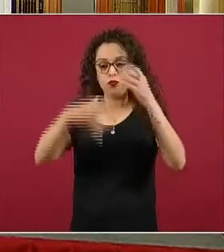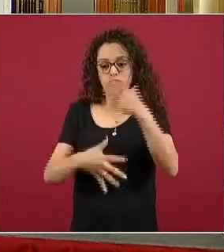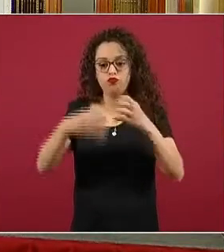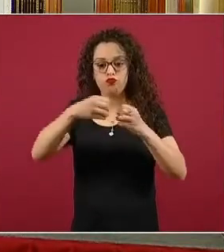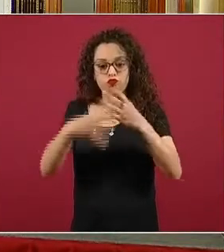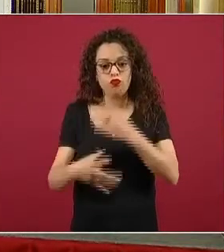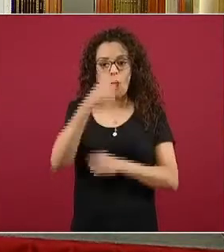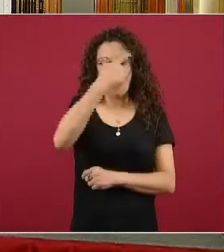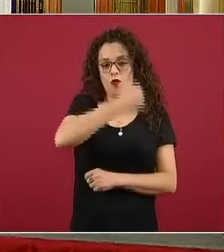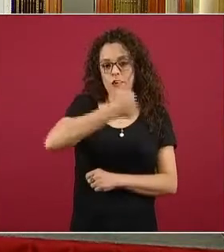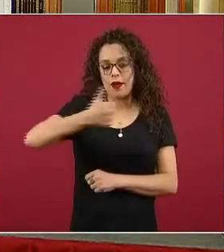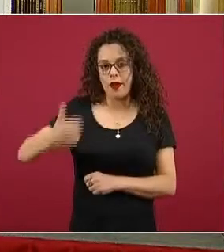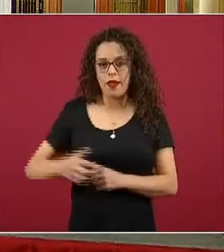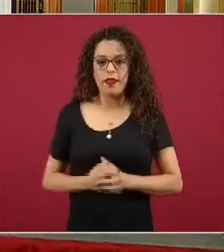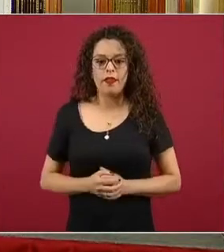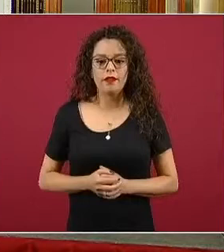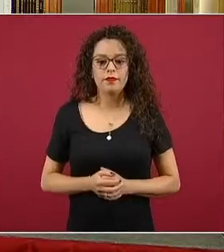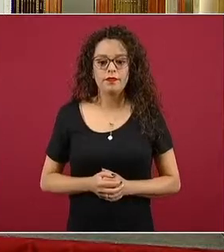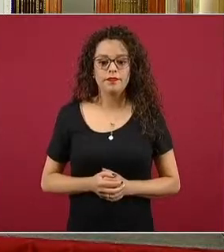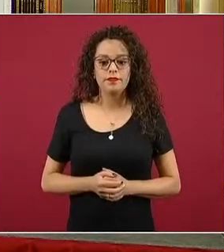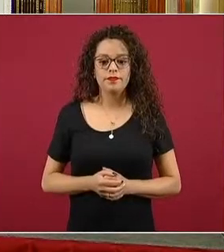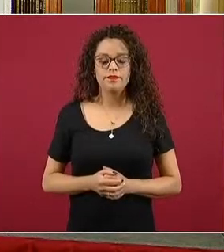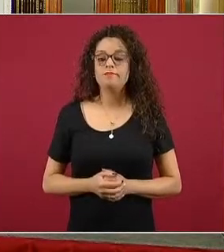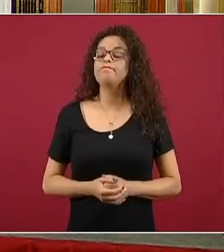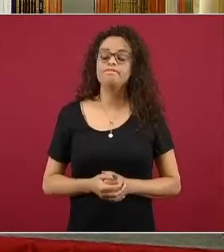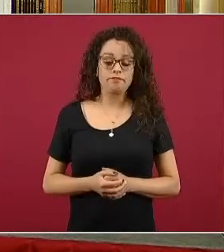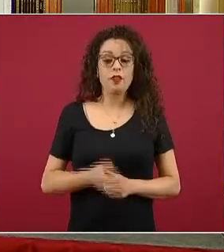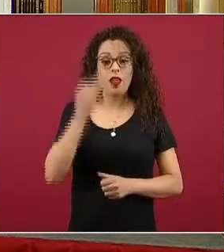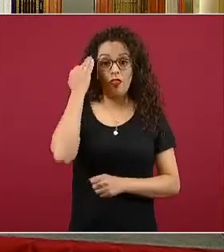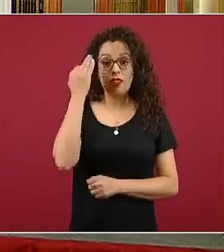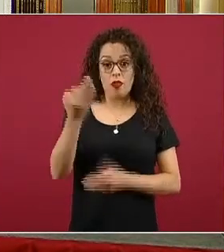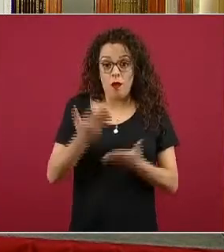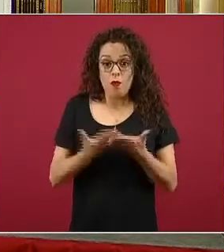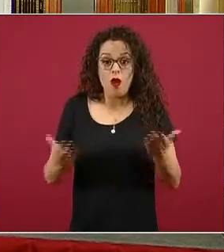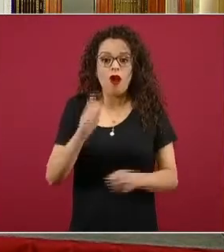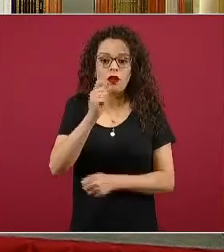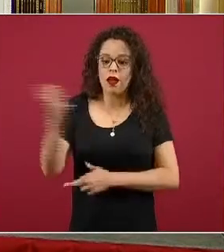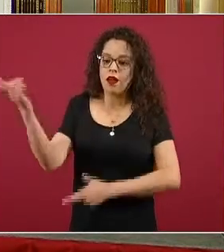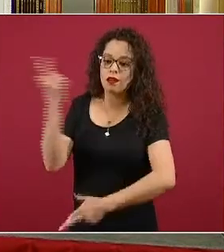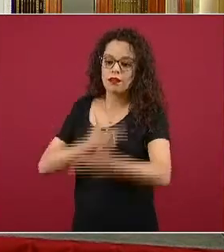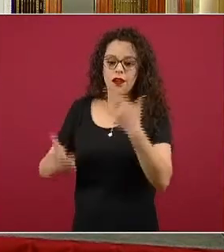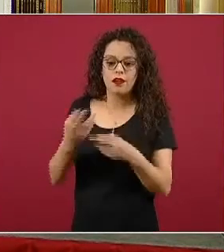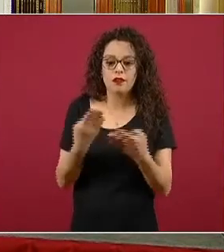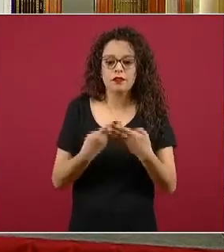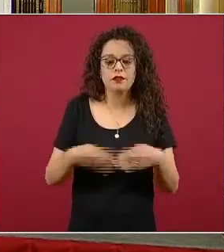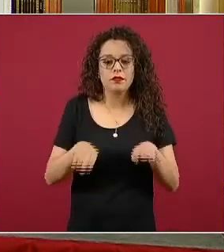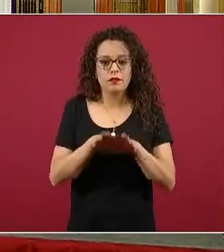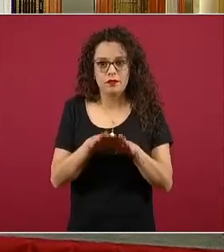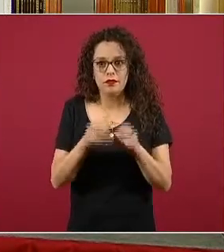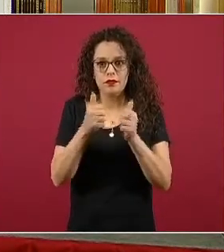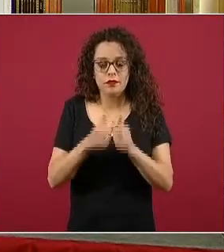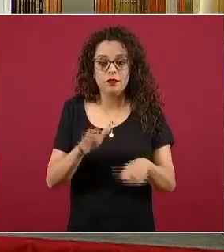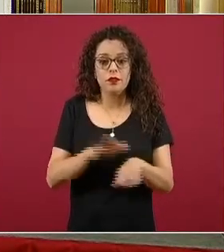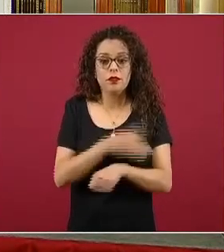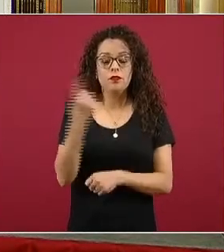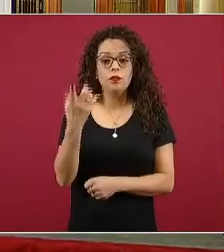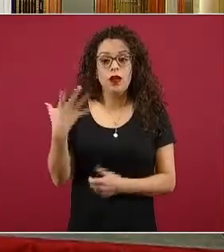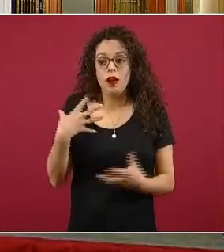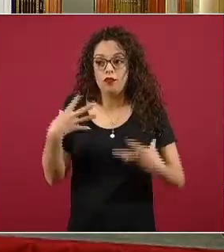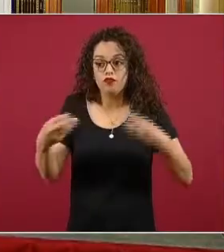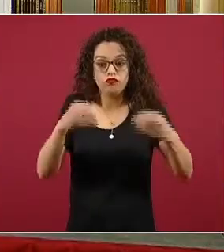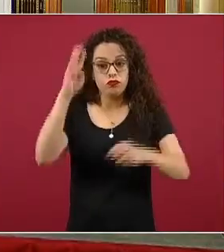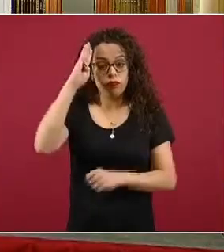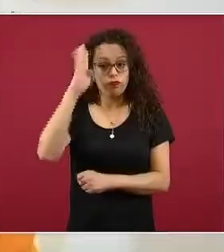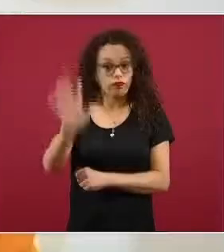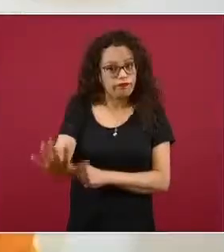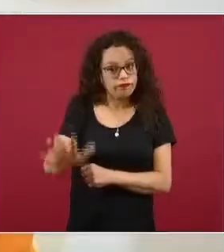Este mensaje de es tiempo de regresar a quedarnos en casa por la velocidad de contagios es la recomendación y sobre